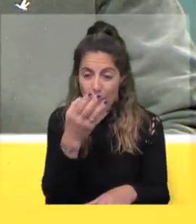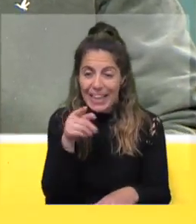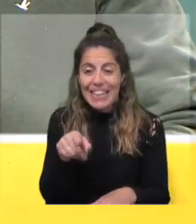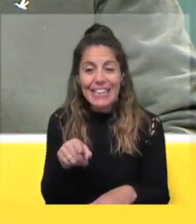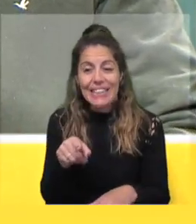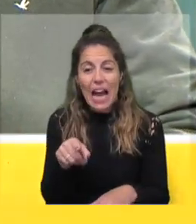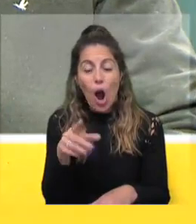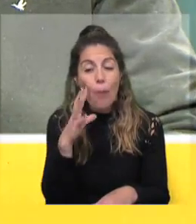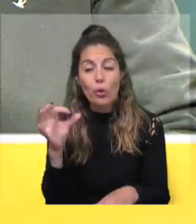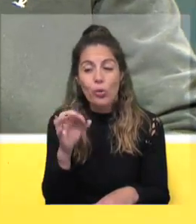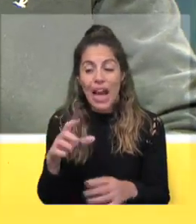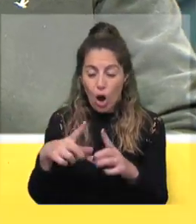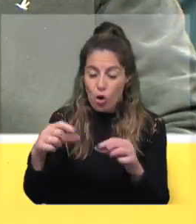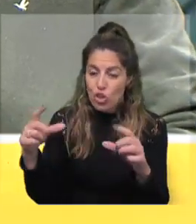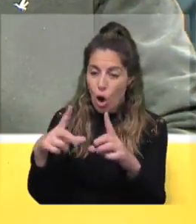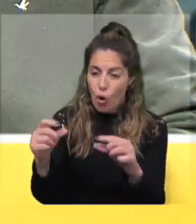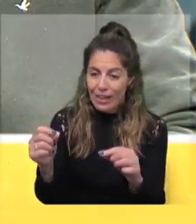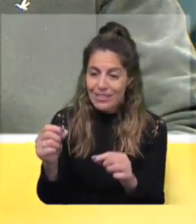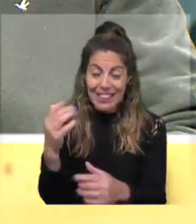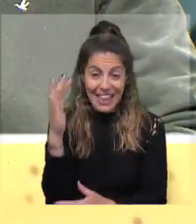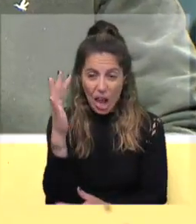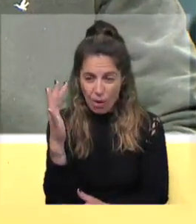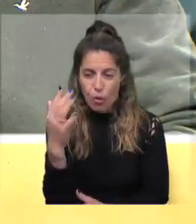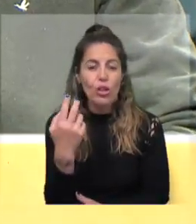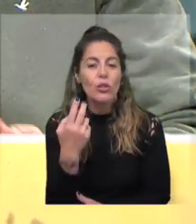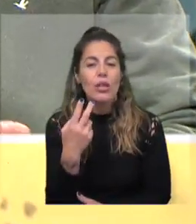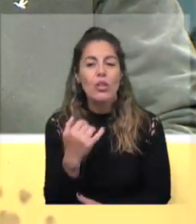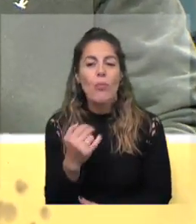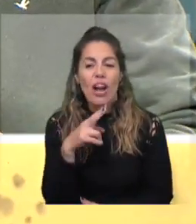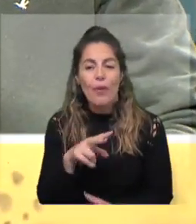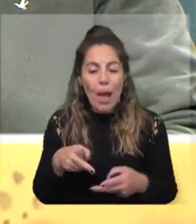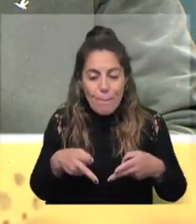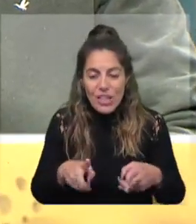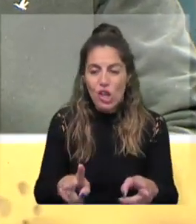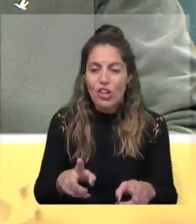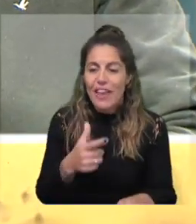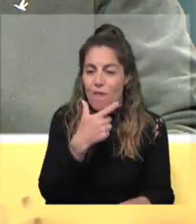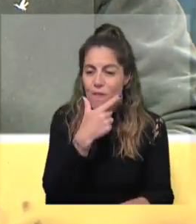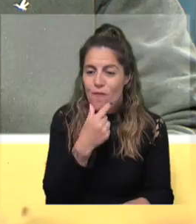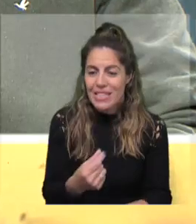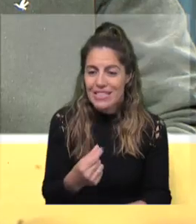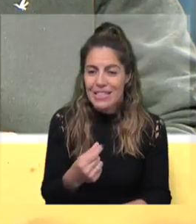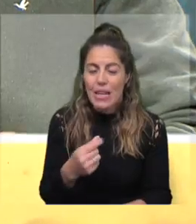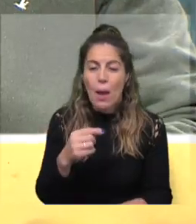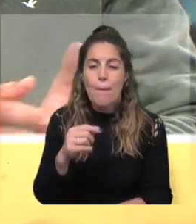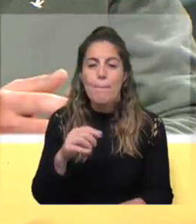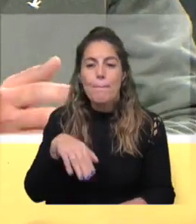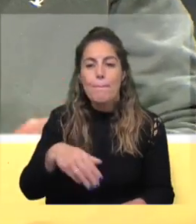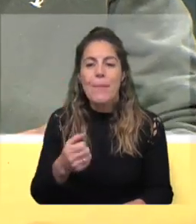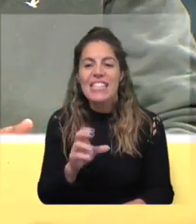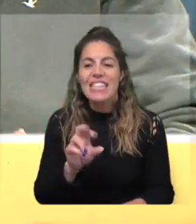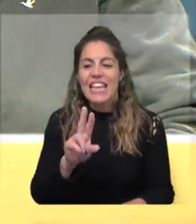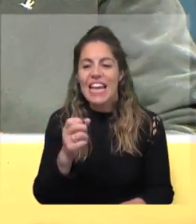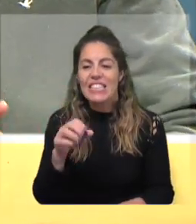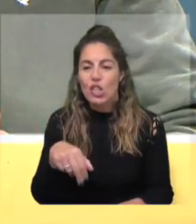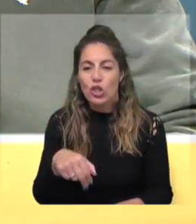hojas de la Ryan. Entonces tuvimos que ver una metodología bastante simple, que es la maceración, que arranca con el secado